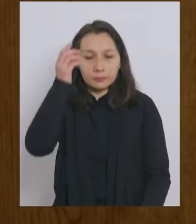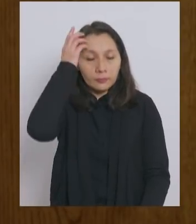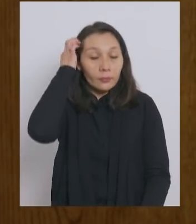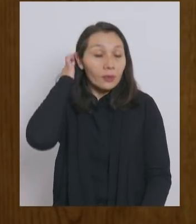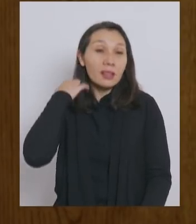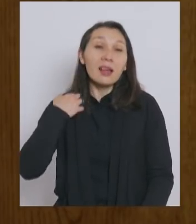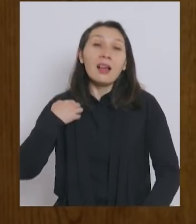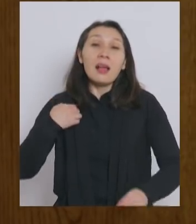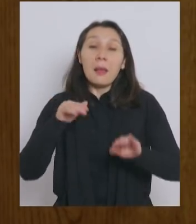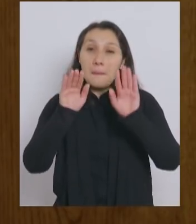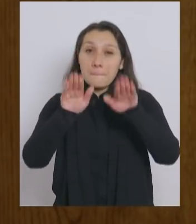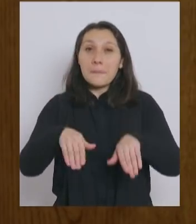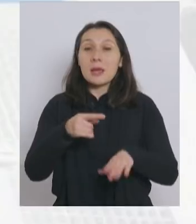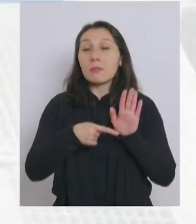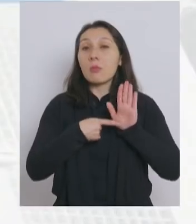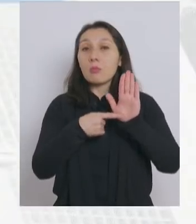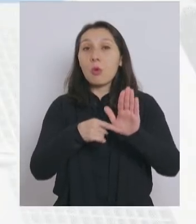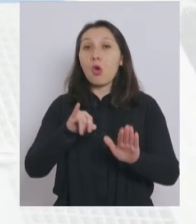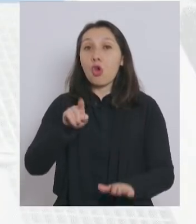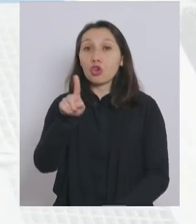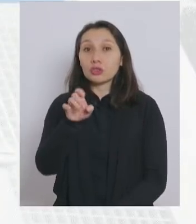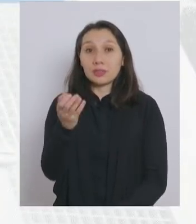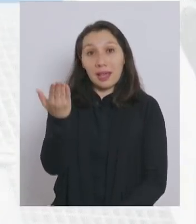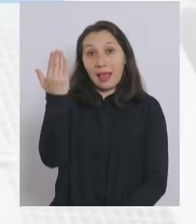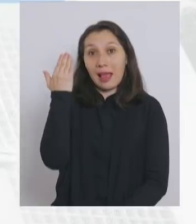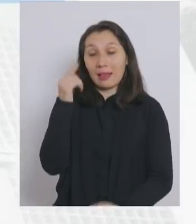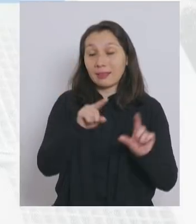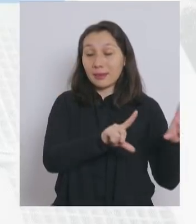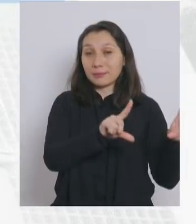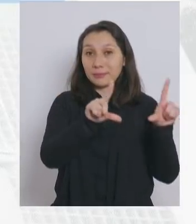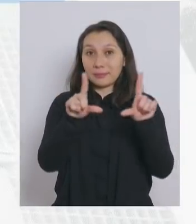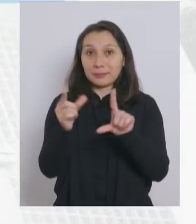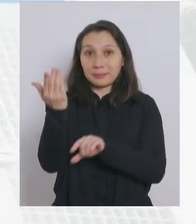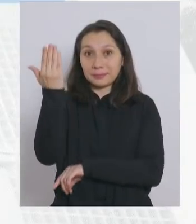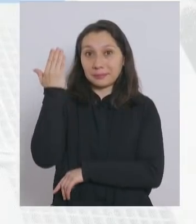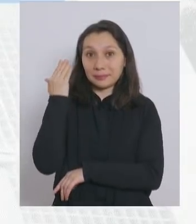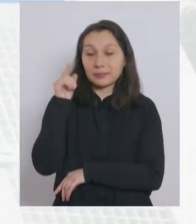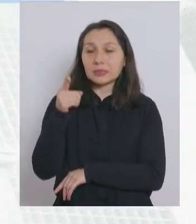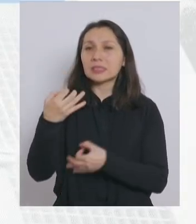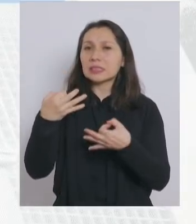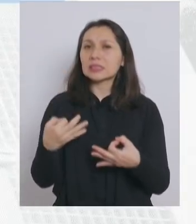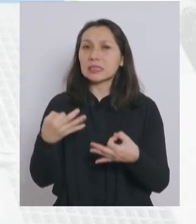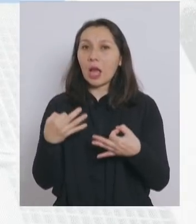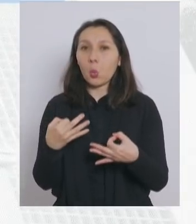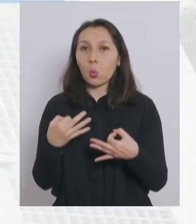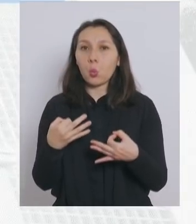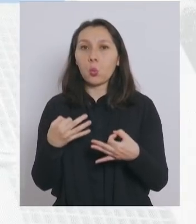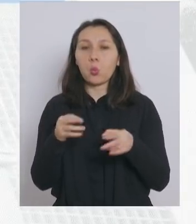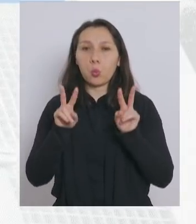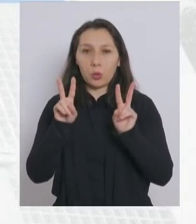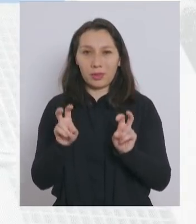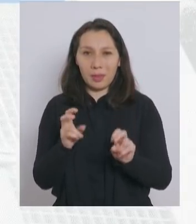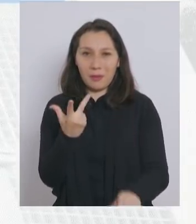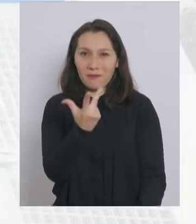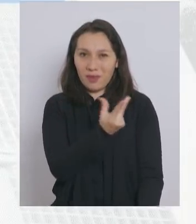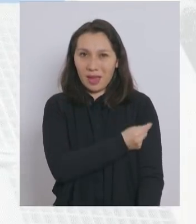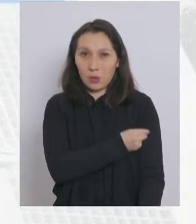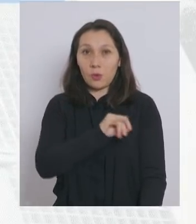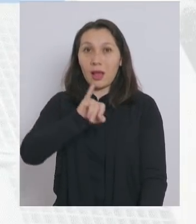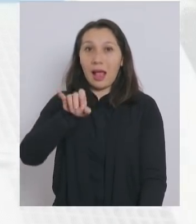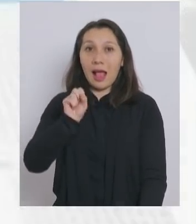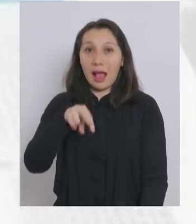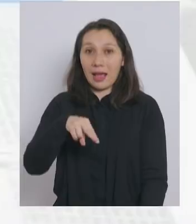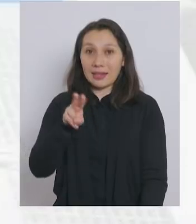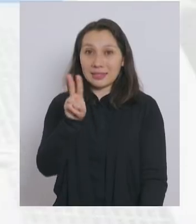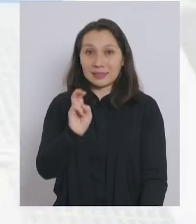Tal como mostraba José en una de sus láminas, la seguridad de la vacuna de Janssen